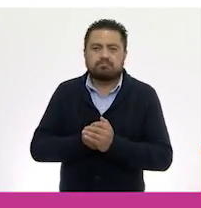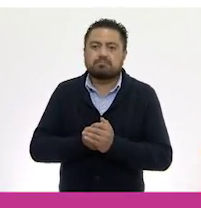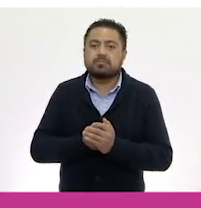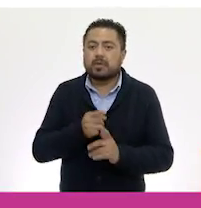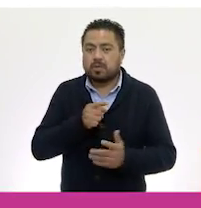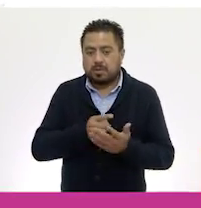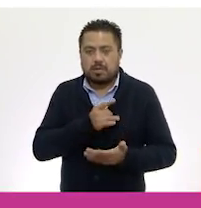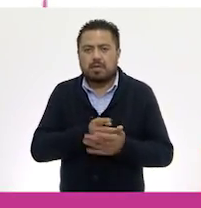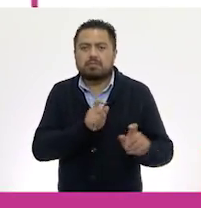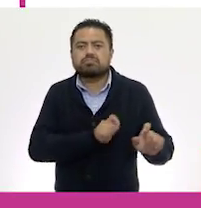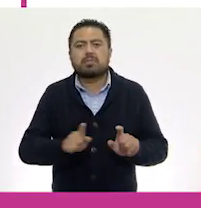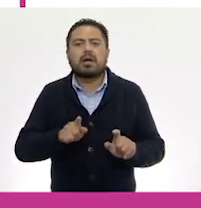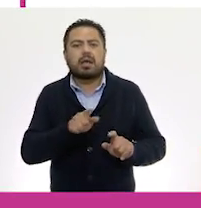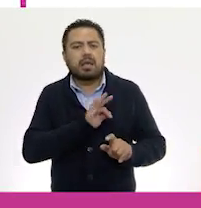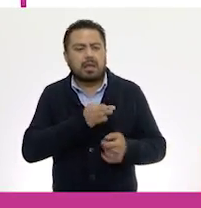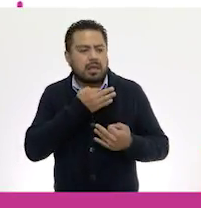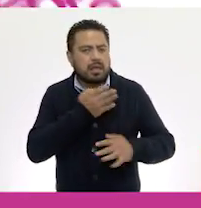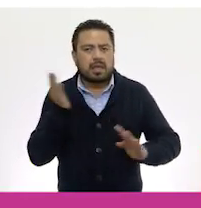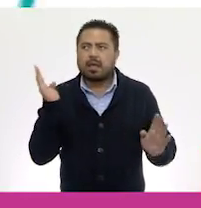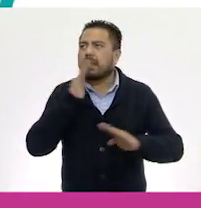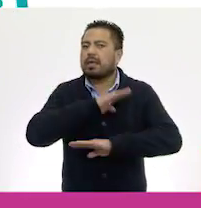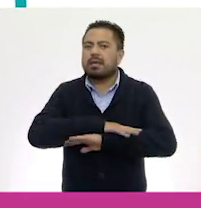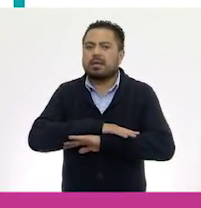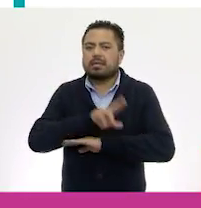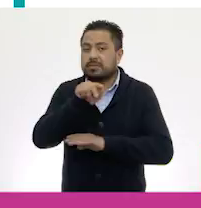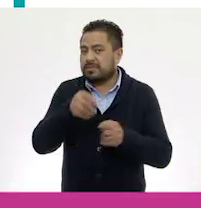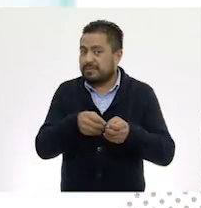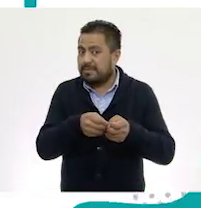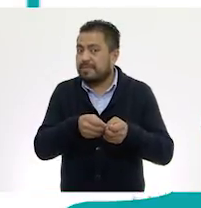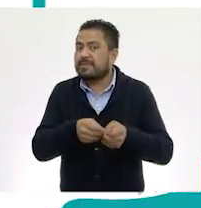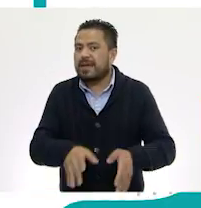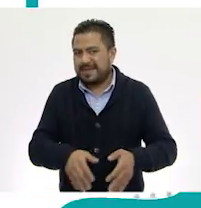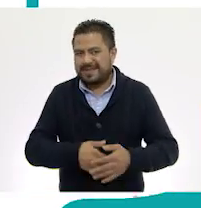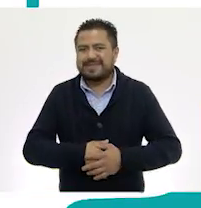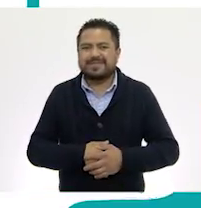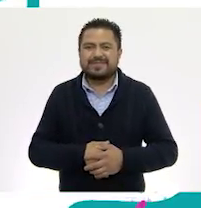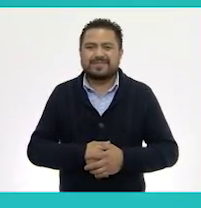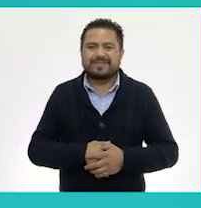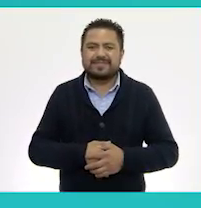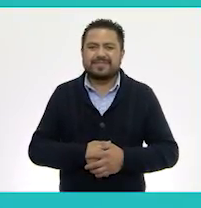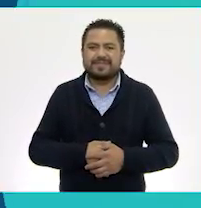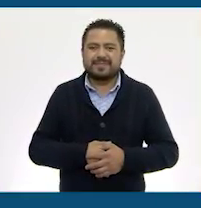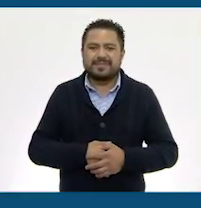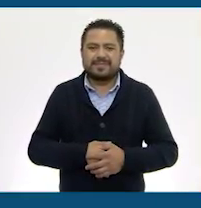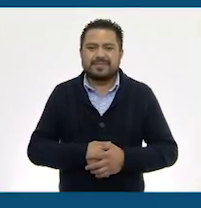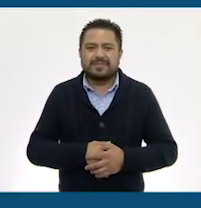sino una programación de entretenimiento. No te la pierdas.